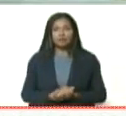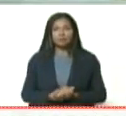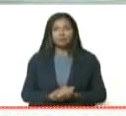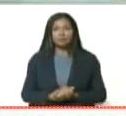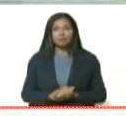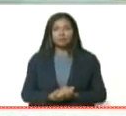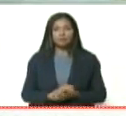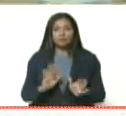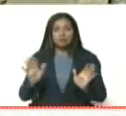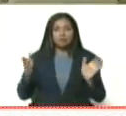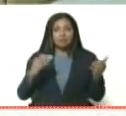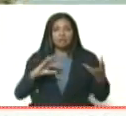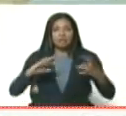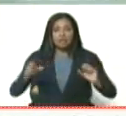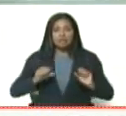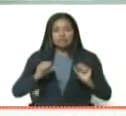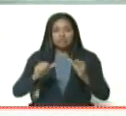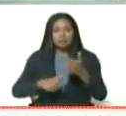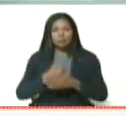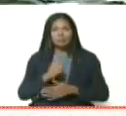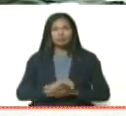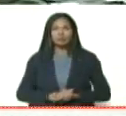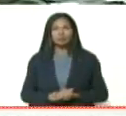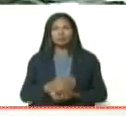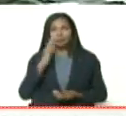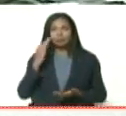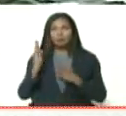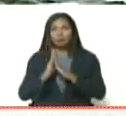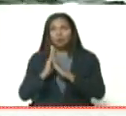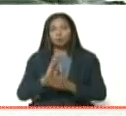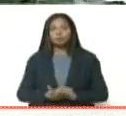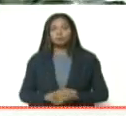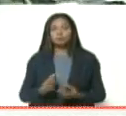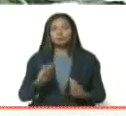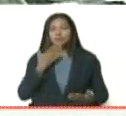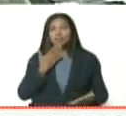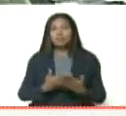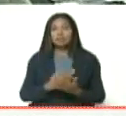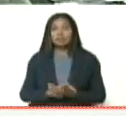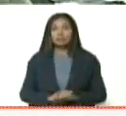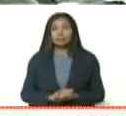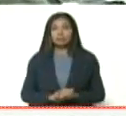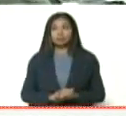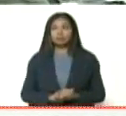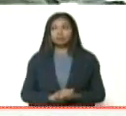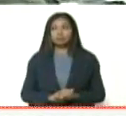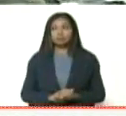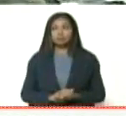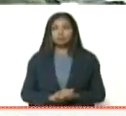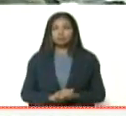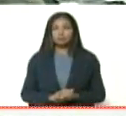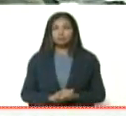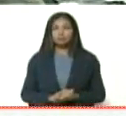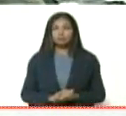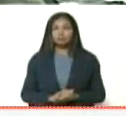el CLAT va para adelante, compañero, por favor. Bueno, muchas gracias, mi comandante jefe. Bueno, como...